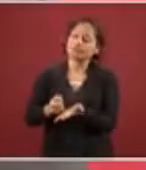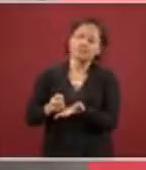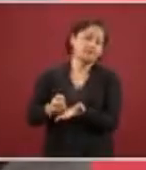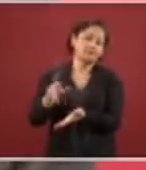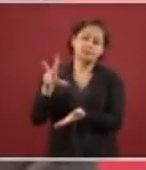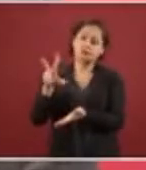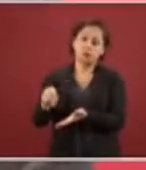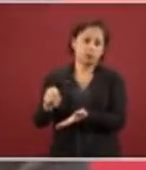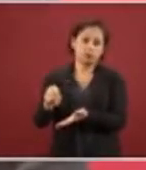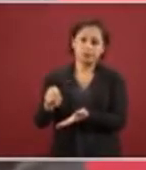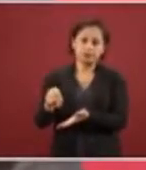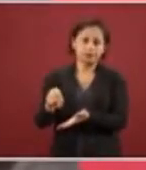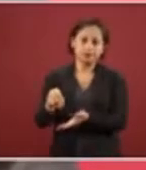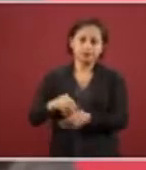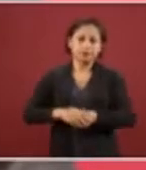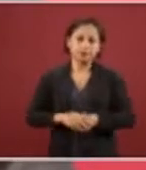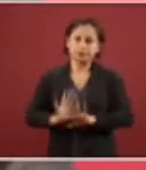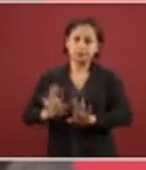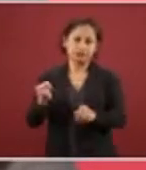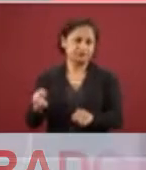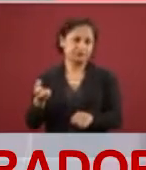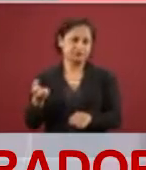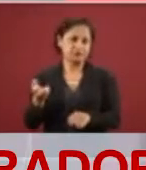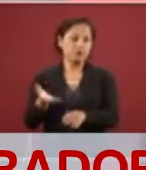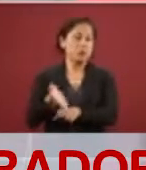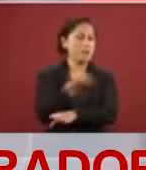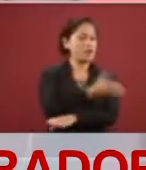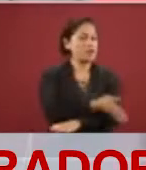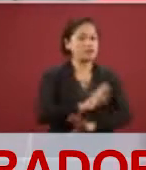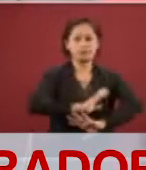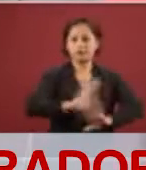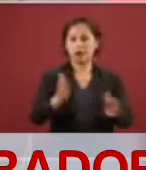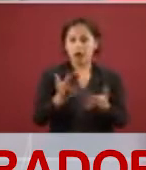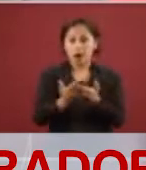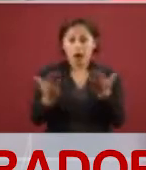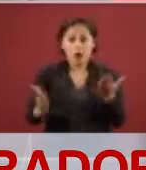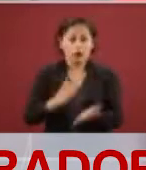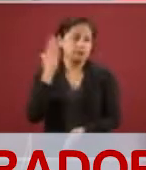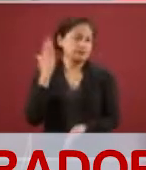eso se terminó, está prohibido